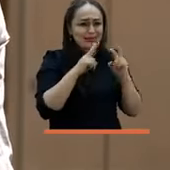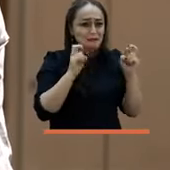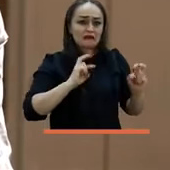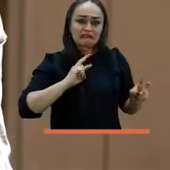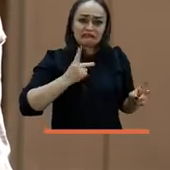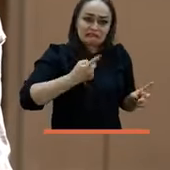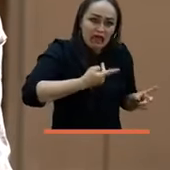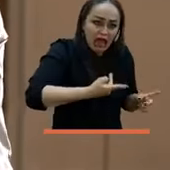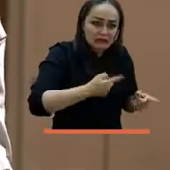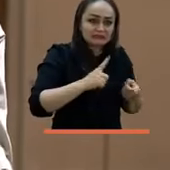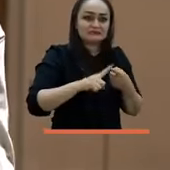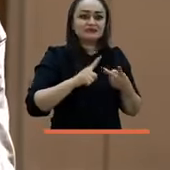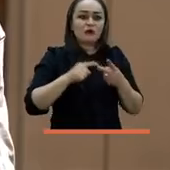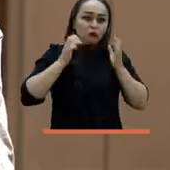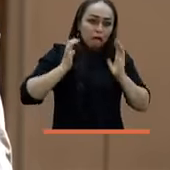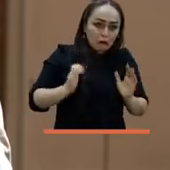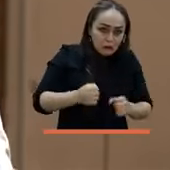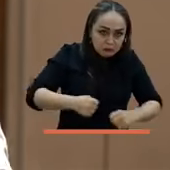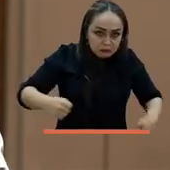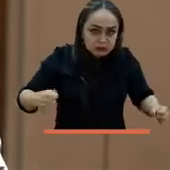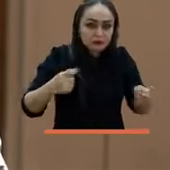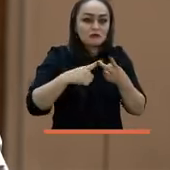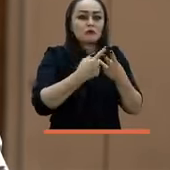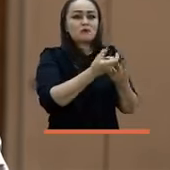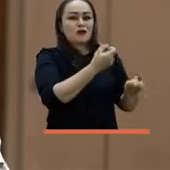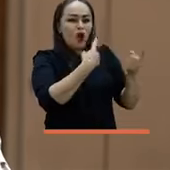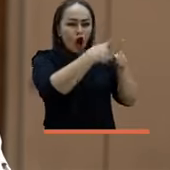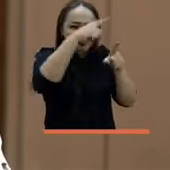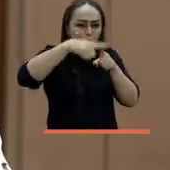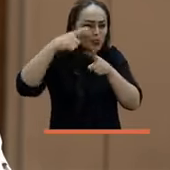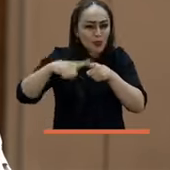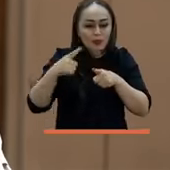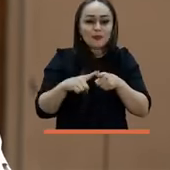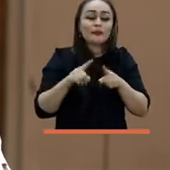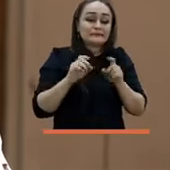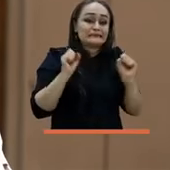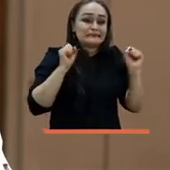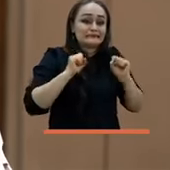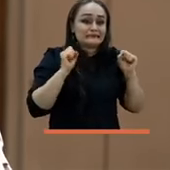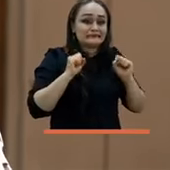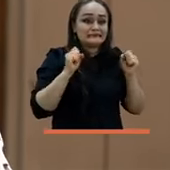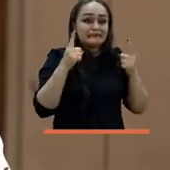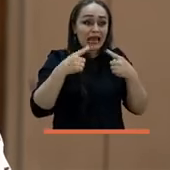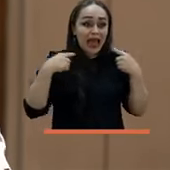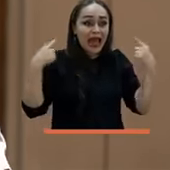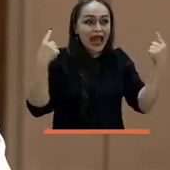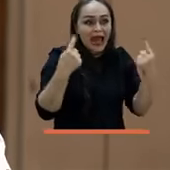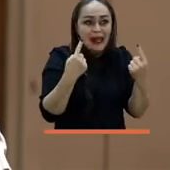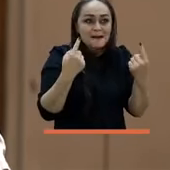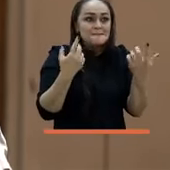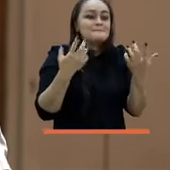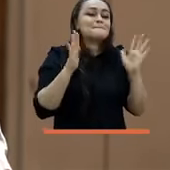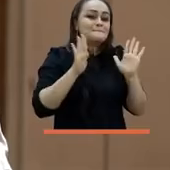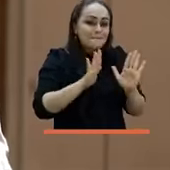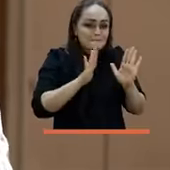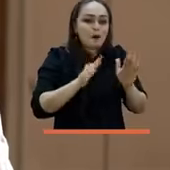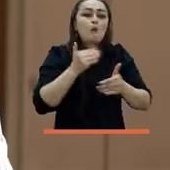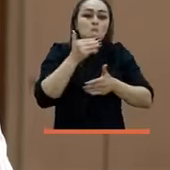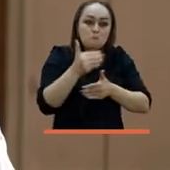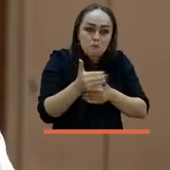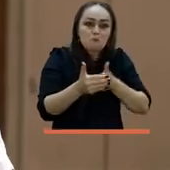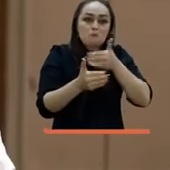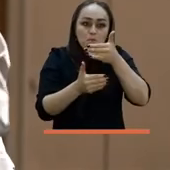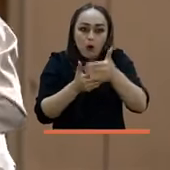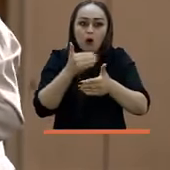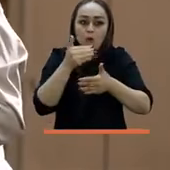nosotros somos partidarios de que si lo ponemos en público y nos hacen esas preguntas que nos confrontan muy rápido vamos a tener también